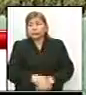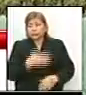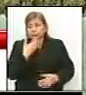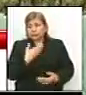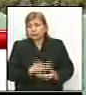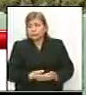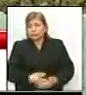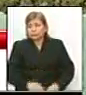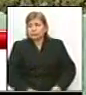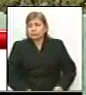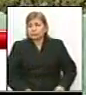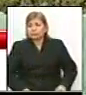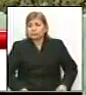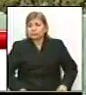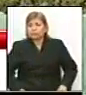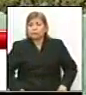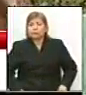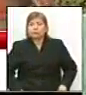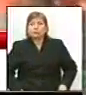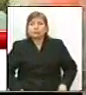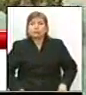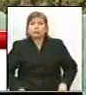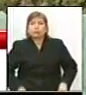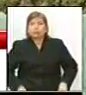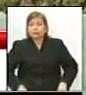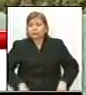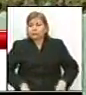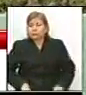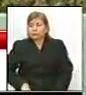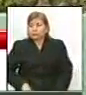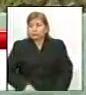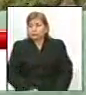Gracias. Gracias, Jaime.